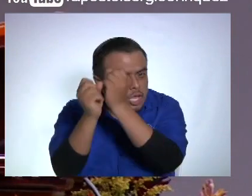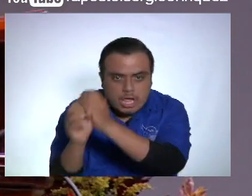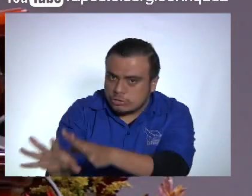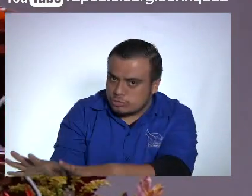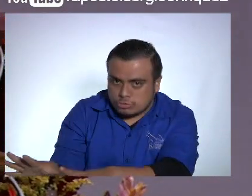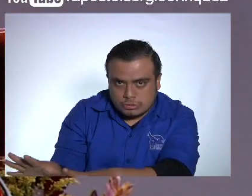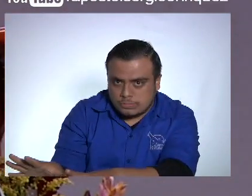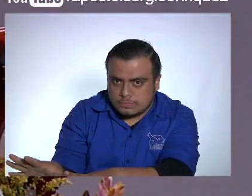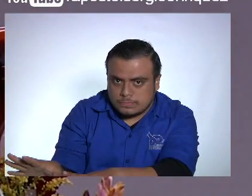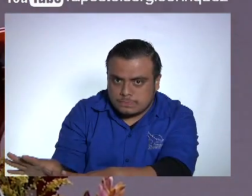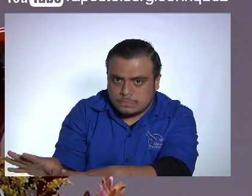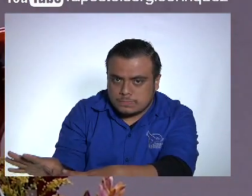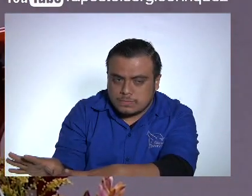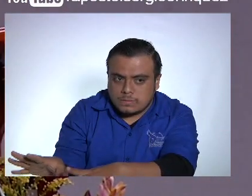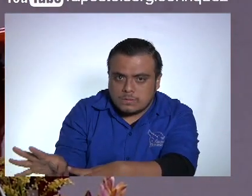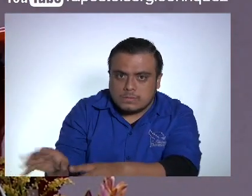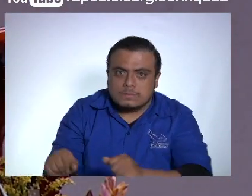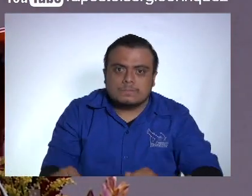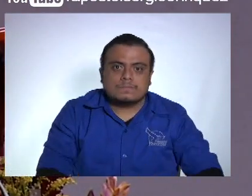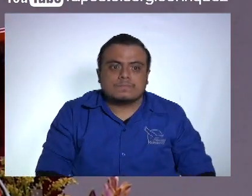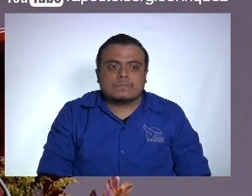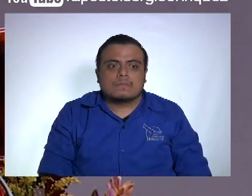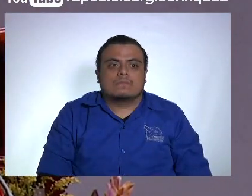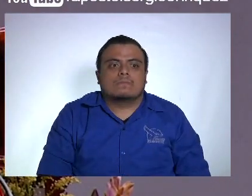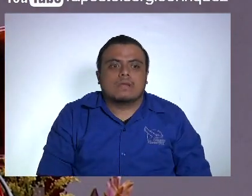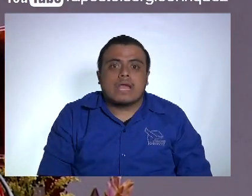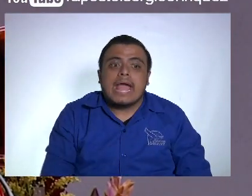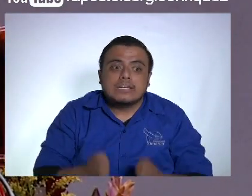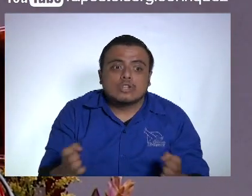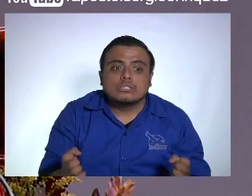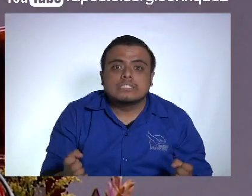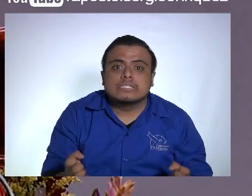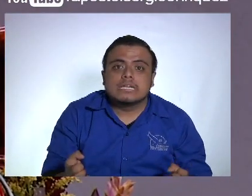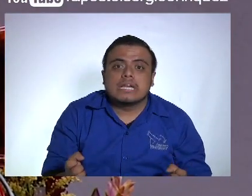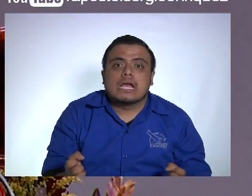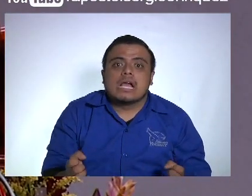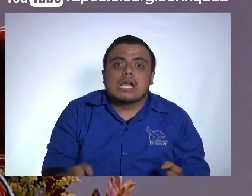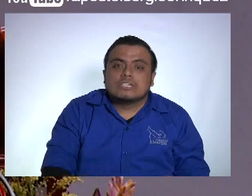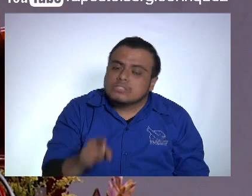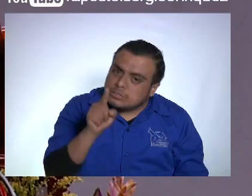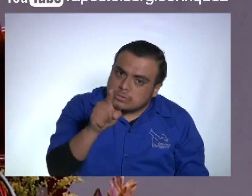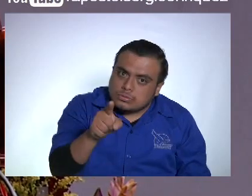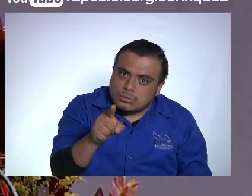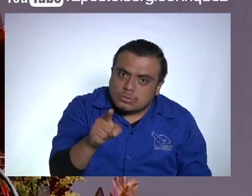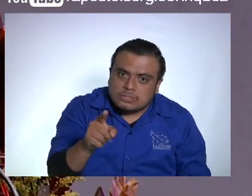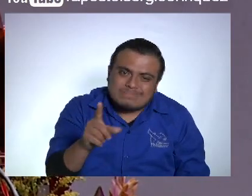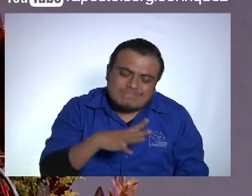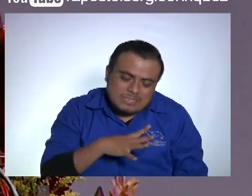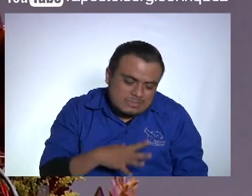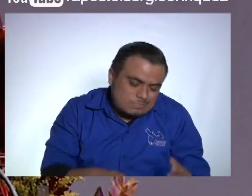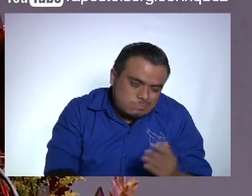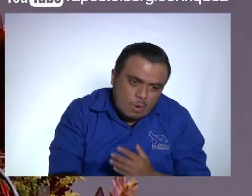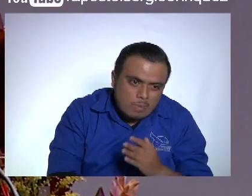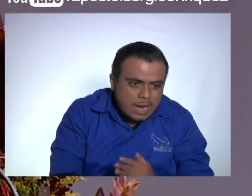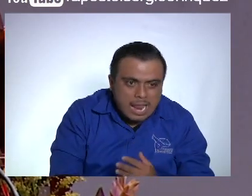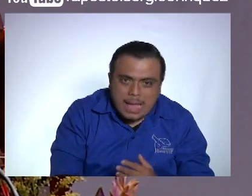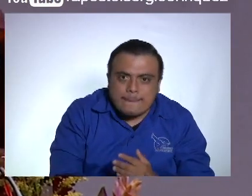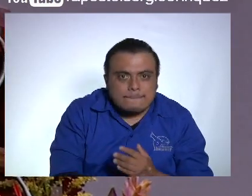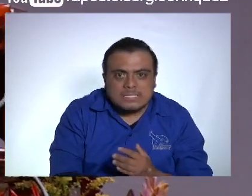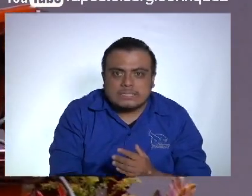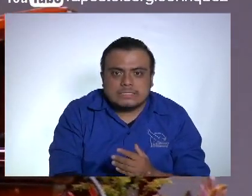ti. Aleluya. Así que si has estado pasando el Niágara en